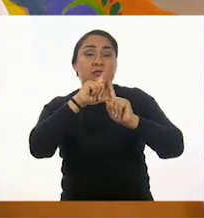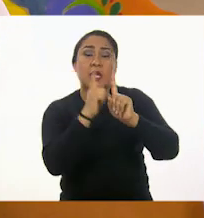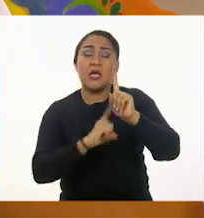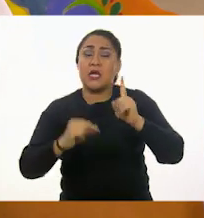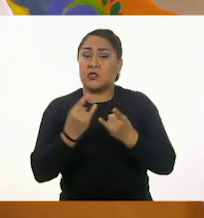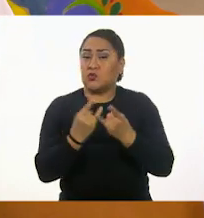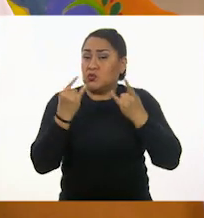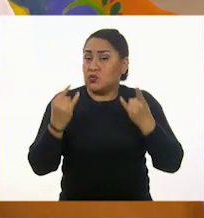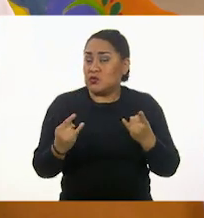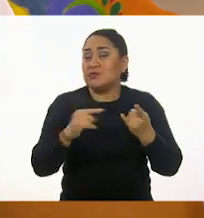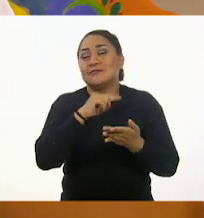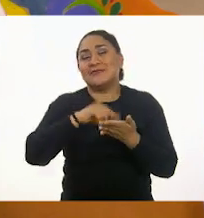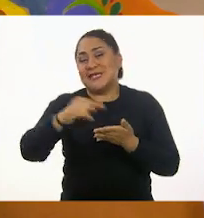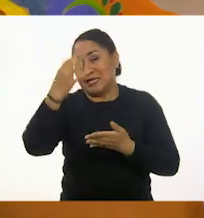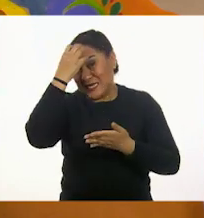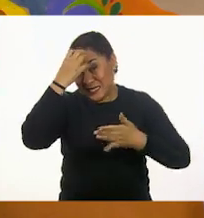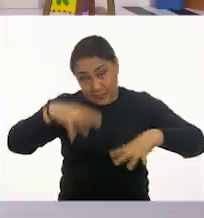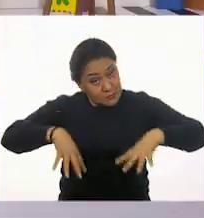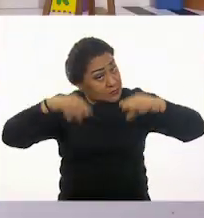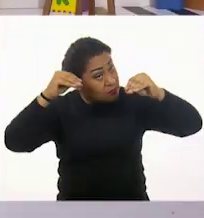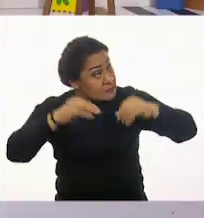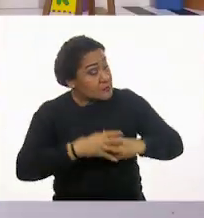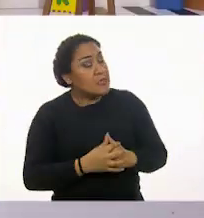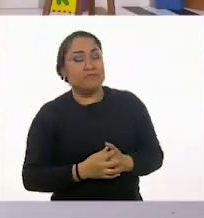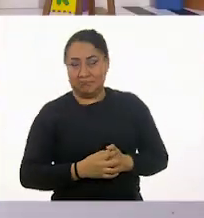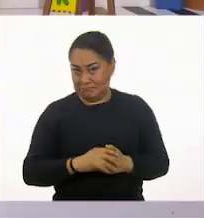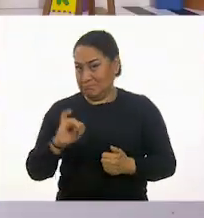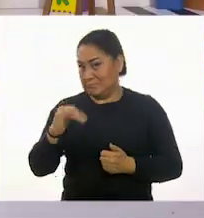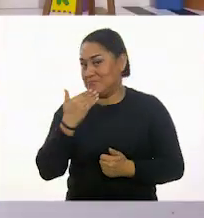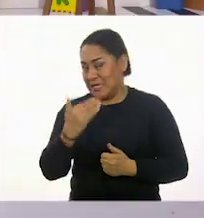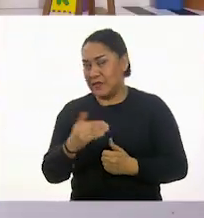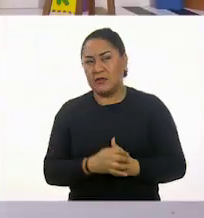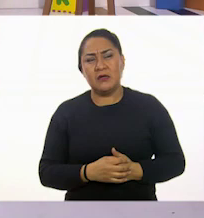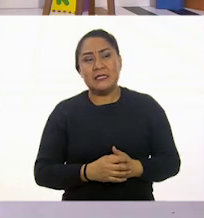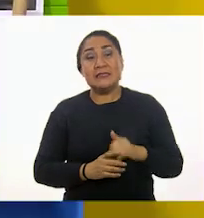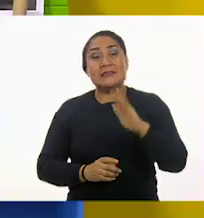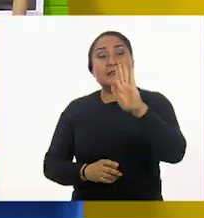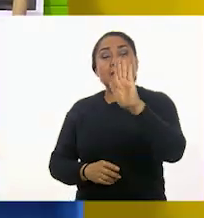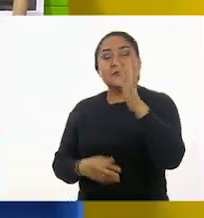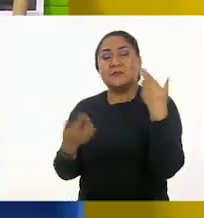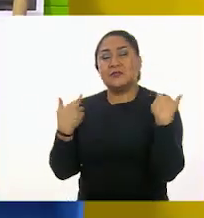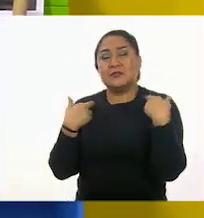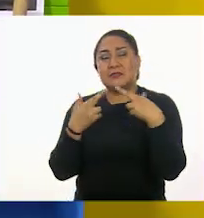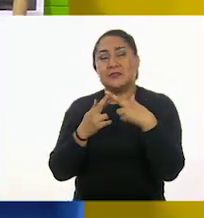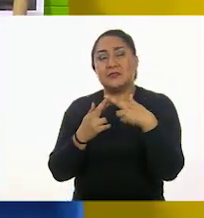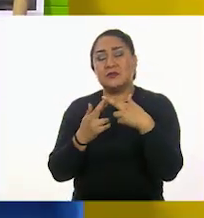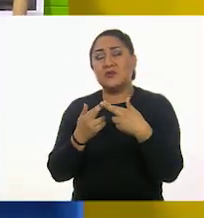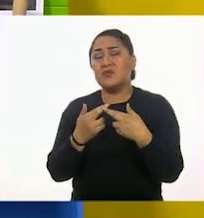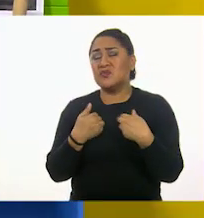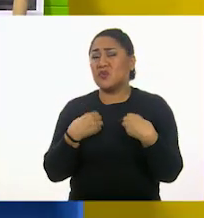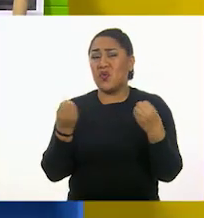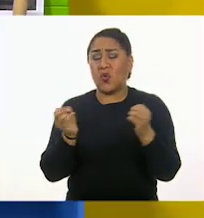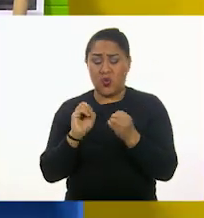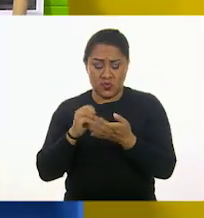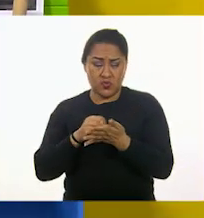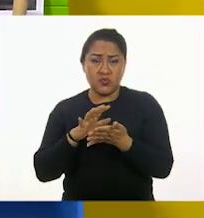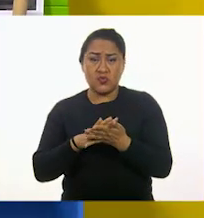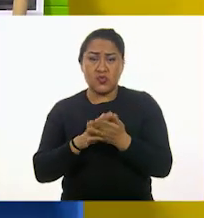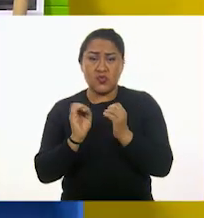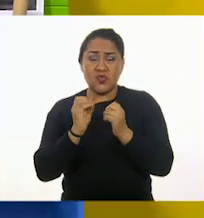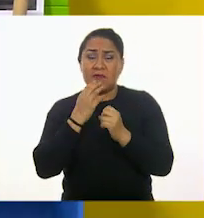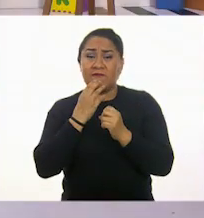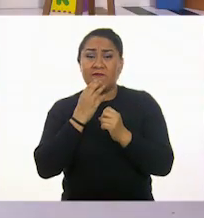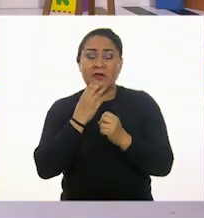Historia, en el Castillo de Chapultepec. Muy bien, correcto. Qué correcto. Maestro, yo no anoté nada. Ah, no